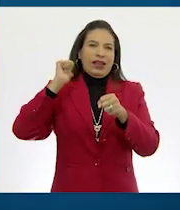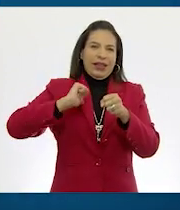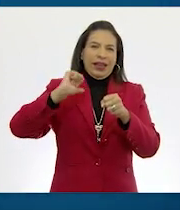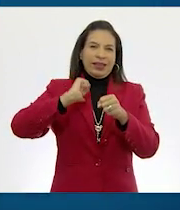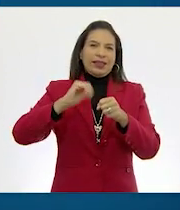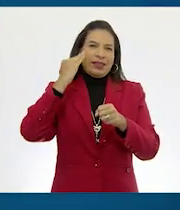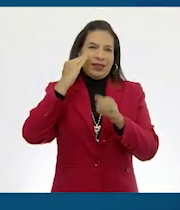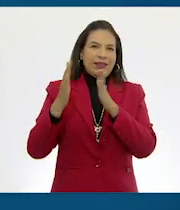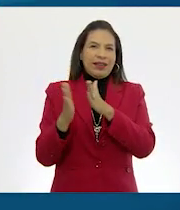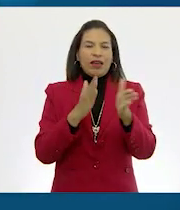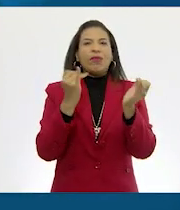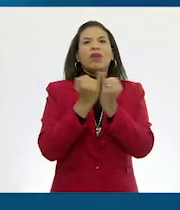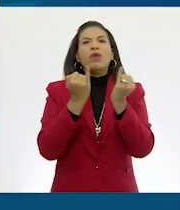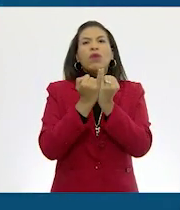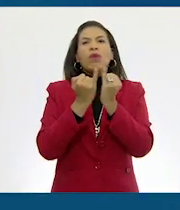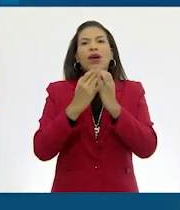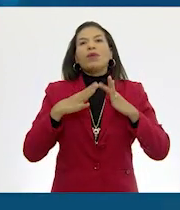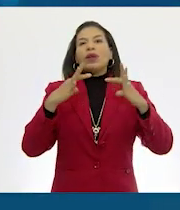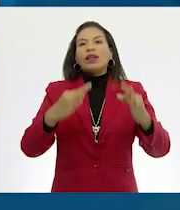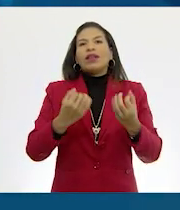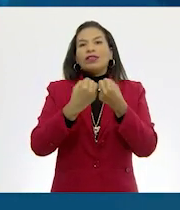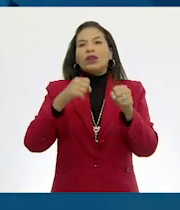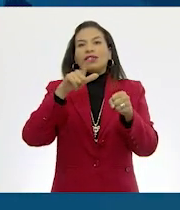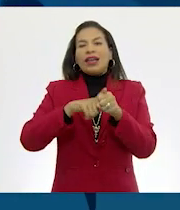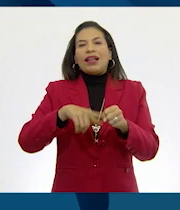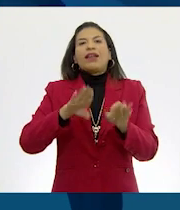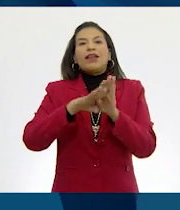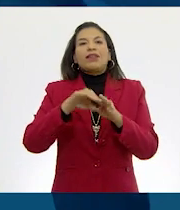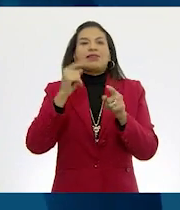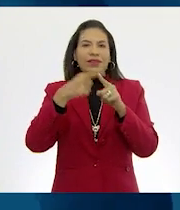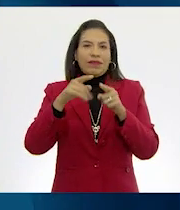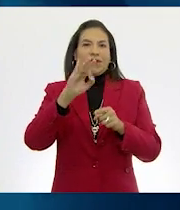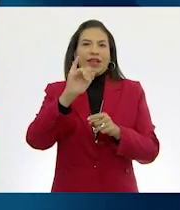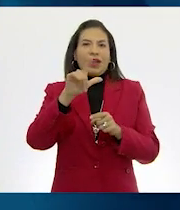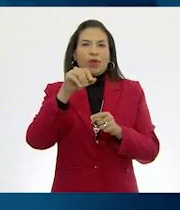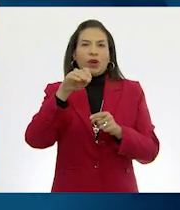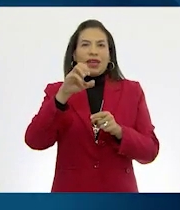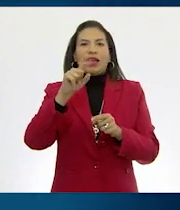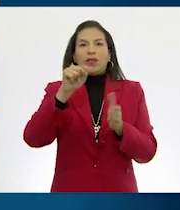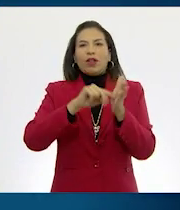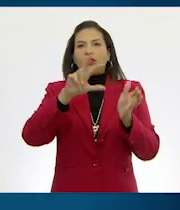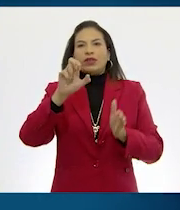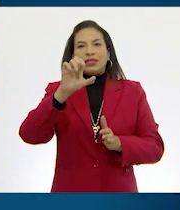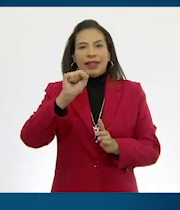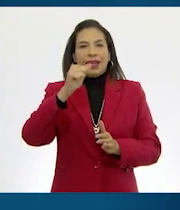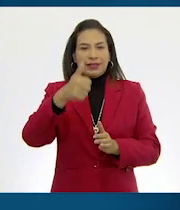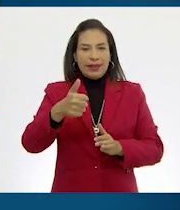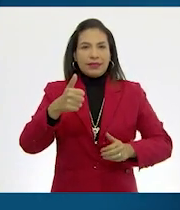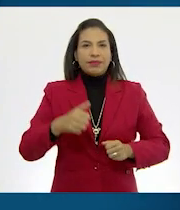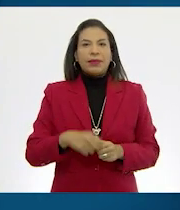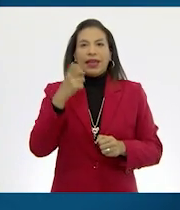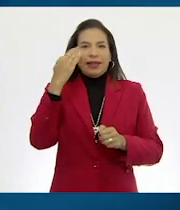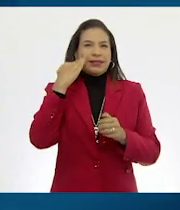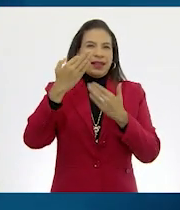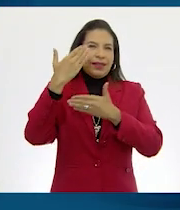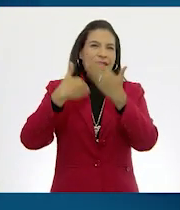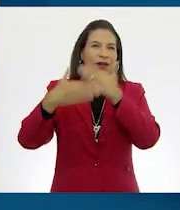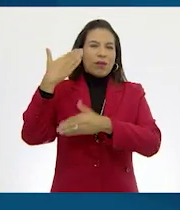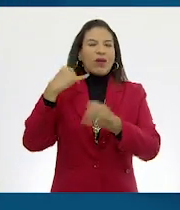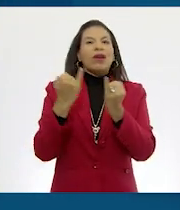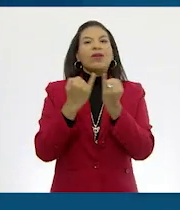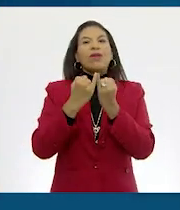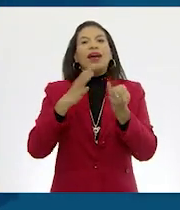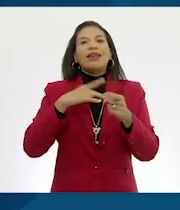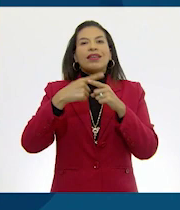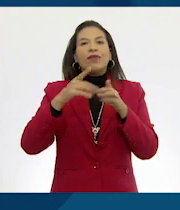época. También se fundó la Sociedad Filarmónica en 1866. En esta época,